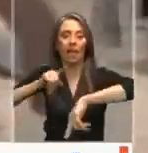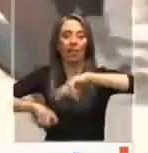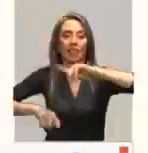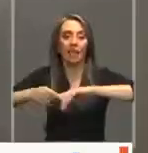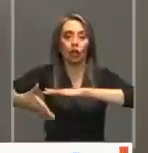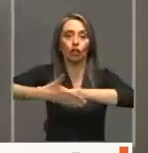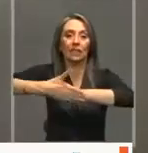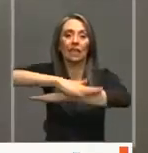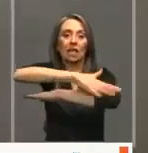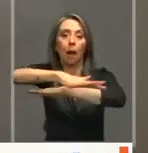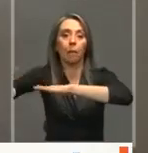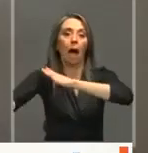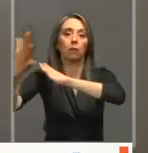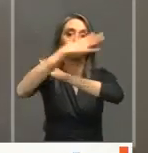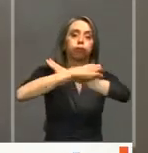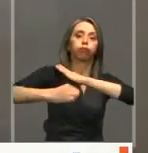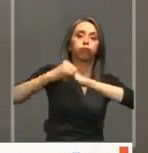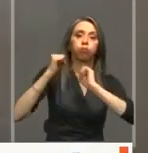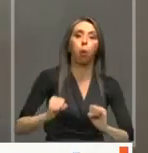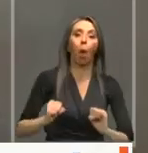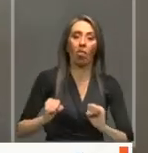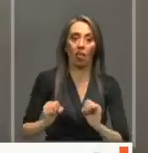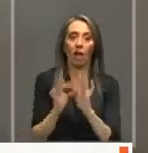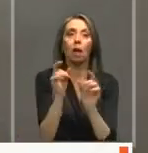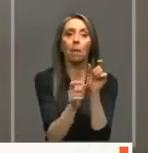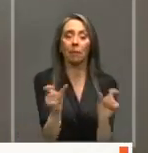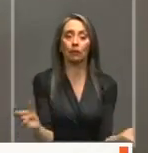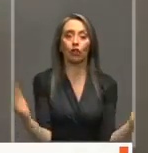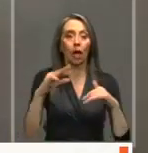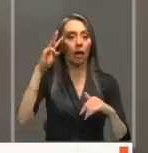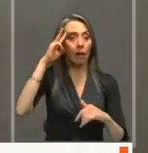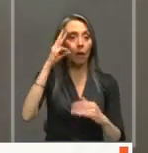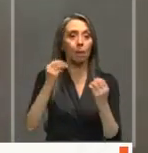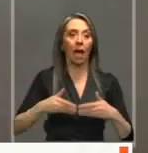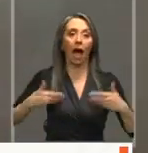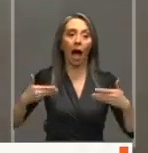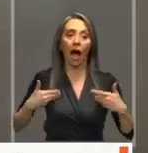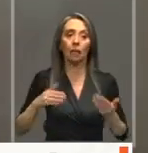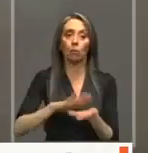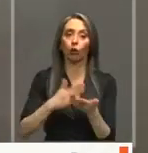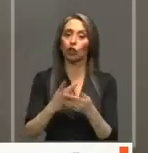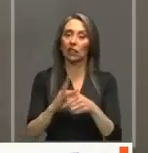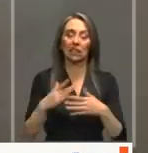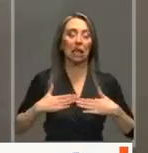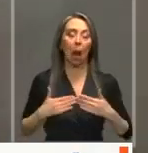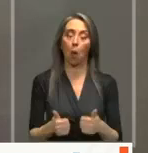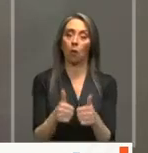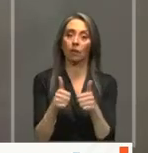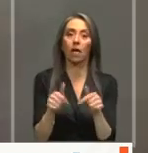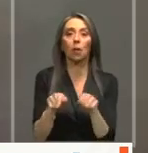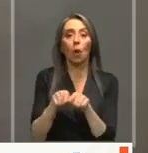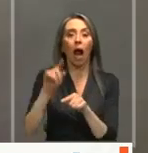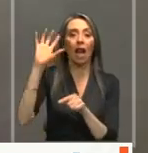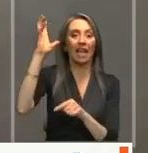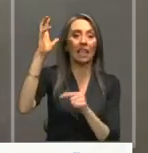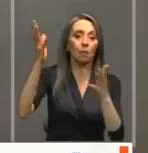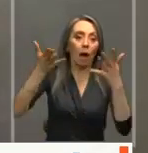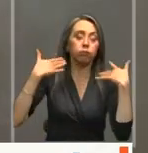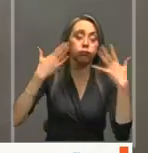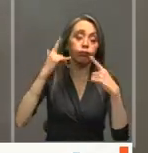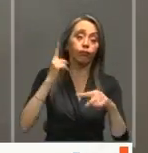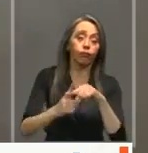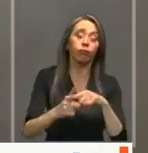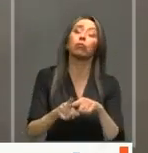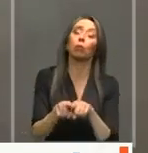mar. Nuestros participantes se encuentran bien, tanto de ánimo como de salud, a pesar de las condiciones climáticas que estamos viviendo en este